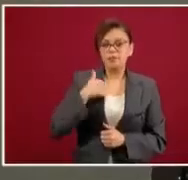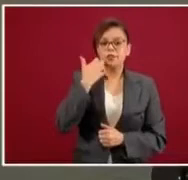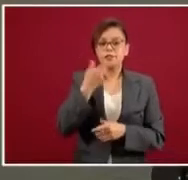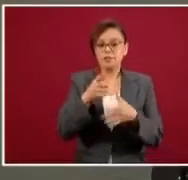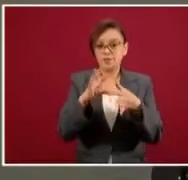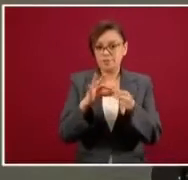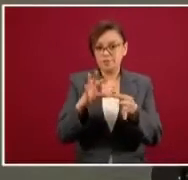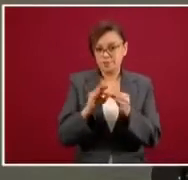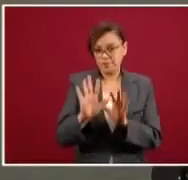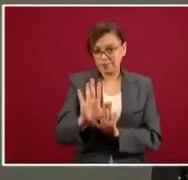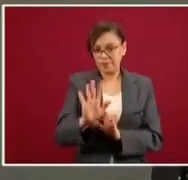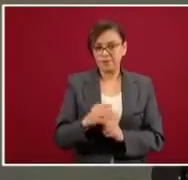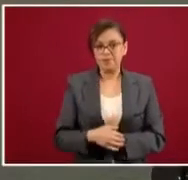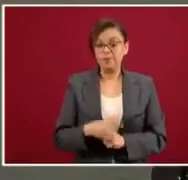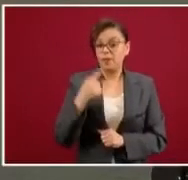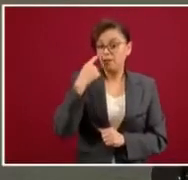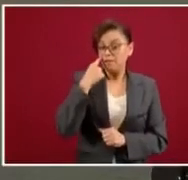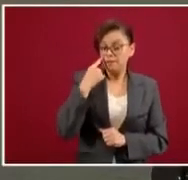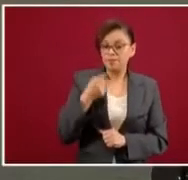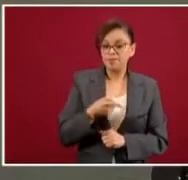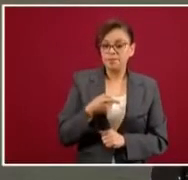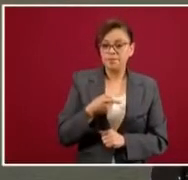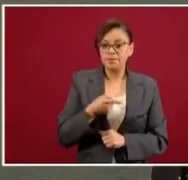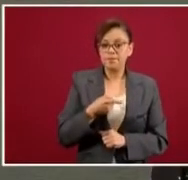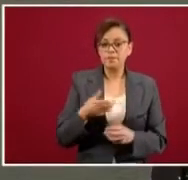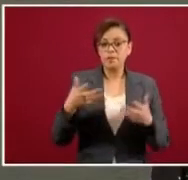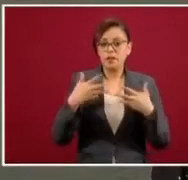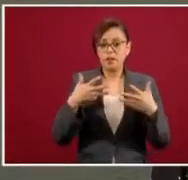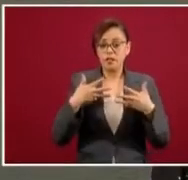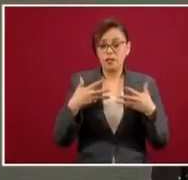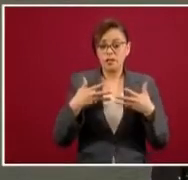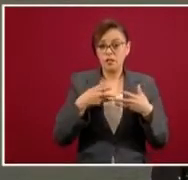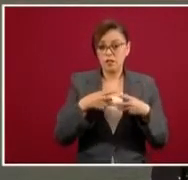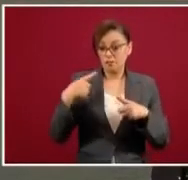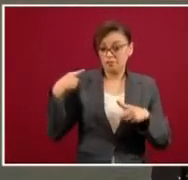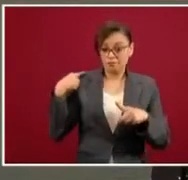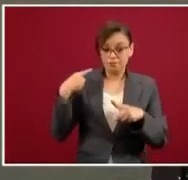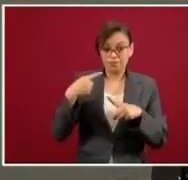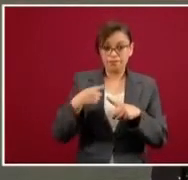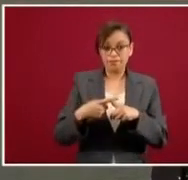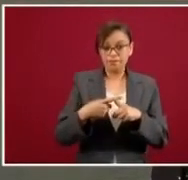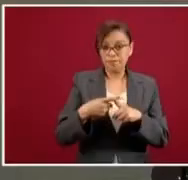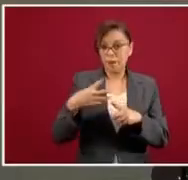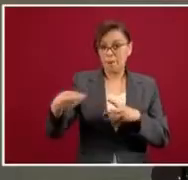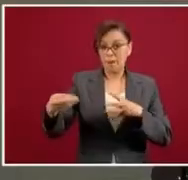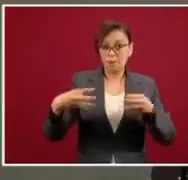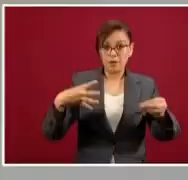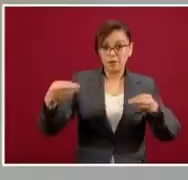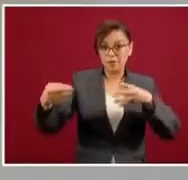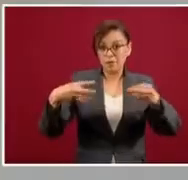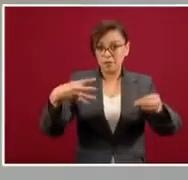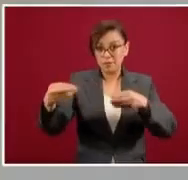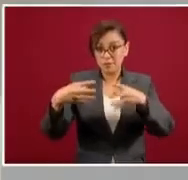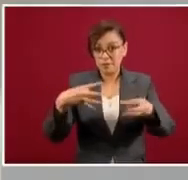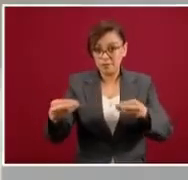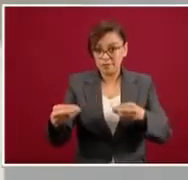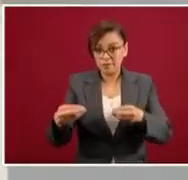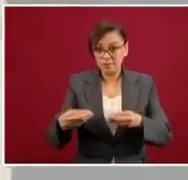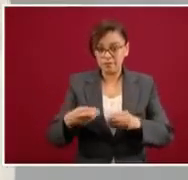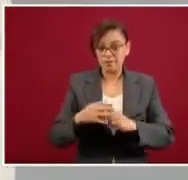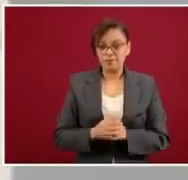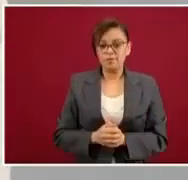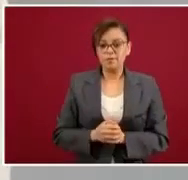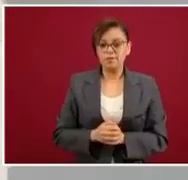comentar. Afortunadamente, conforme ha transcurrido la epidemia, ya no ha ocurrido un fenómeno que ocurrió al principio, y lo